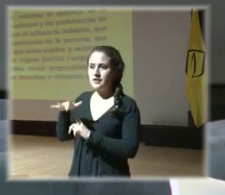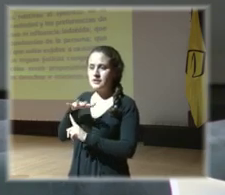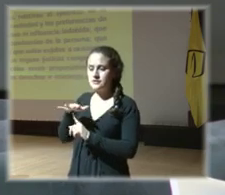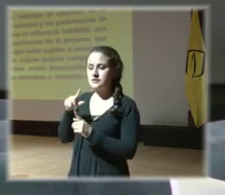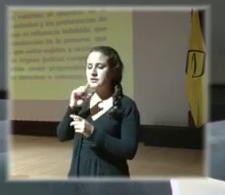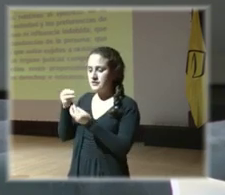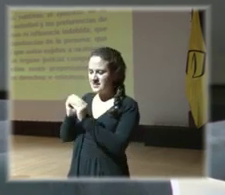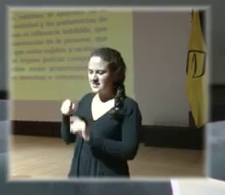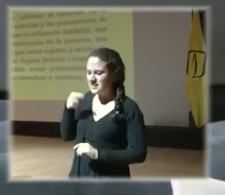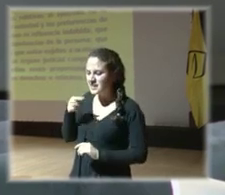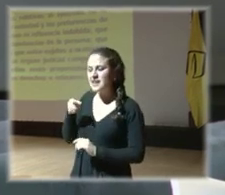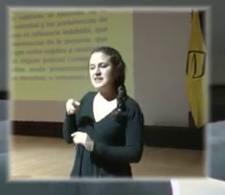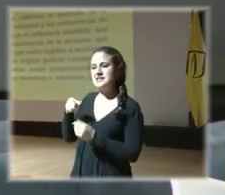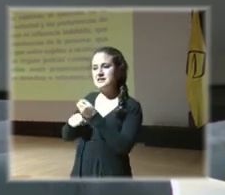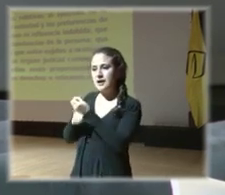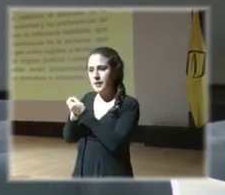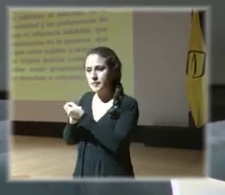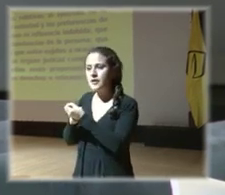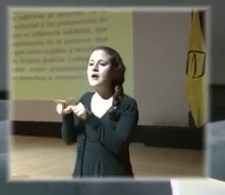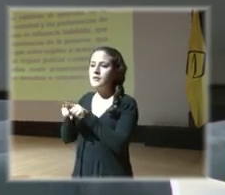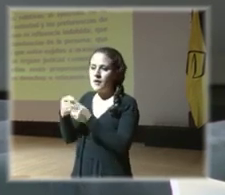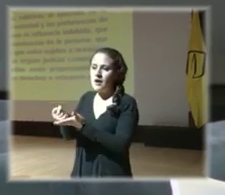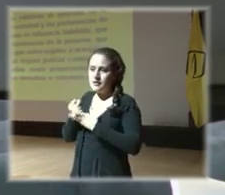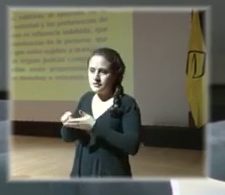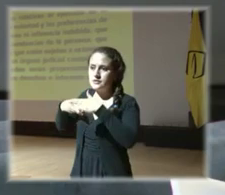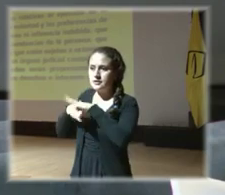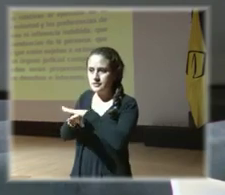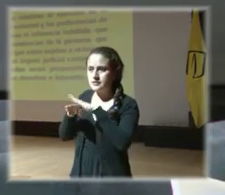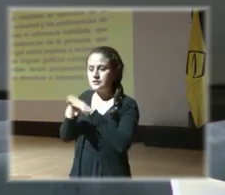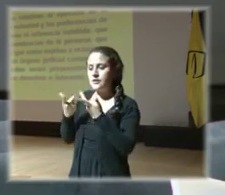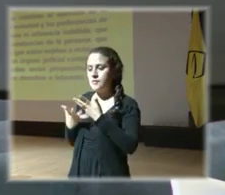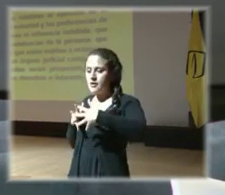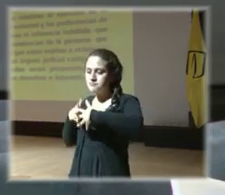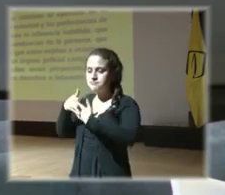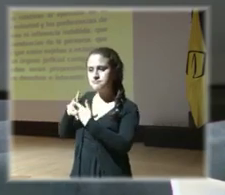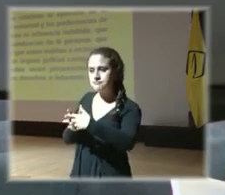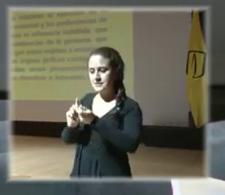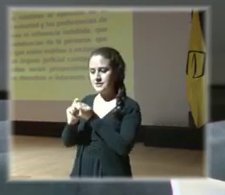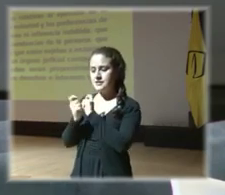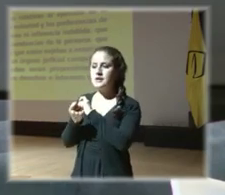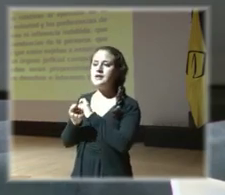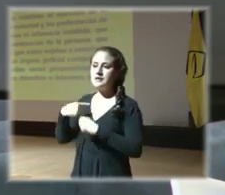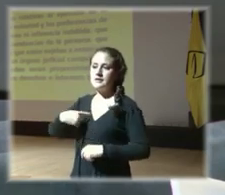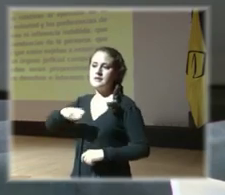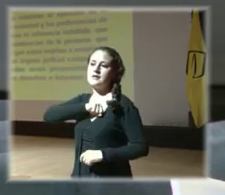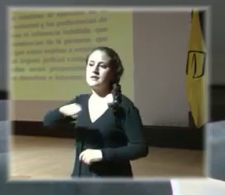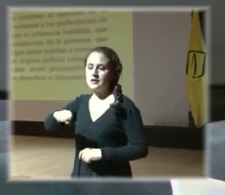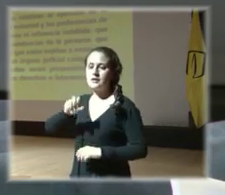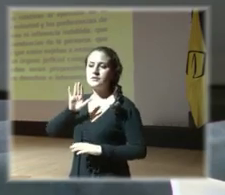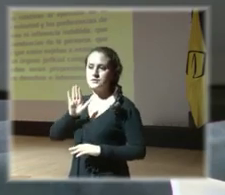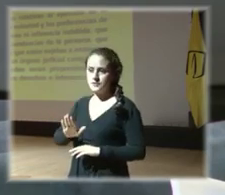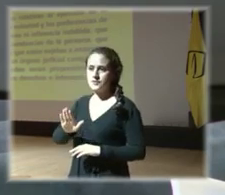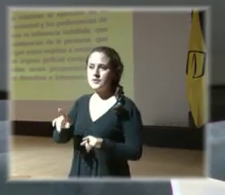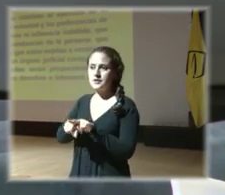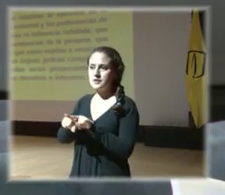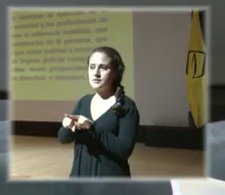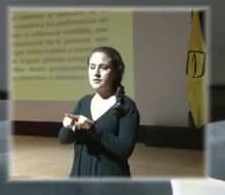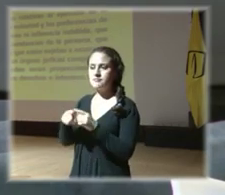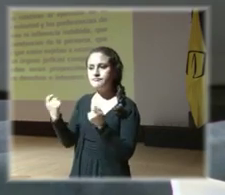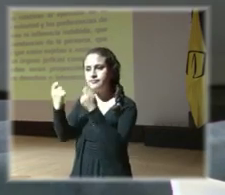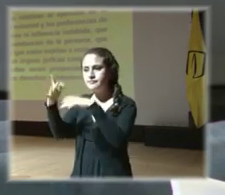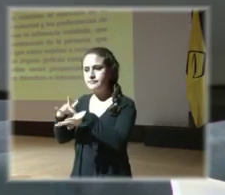apoyo forma parte del derecho a la accesibilidad y el derecho a la adopción de ajustes y el derecho nada más ni nada menos de